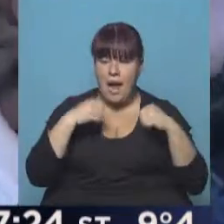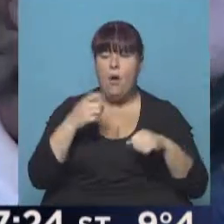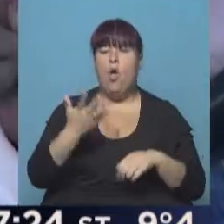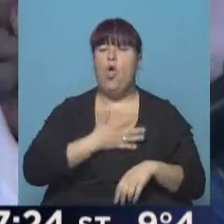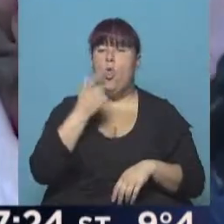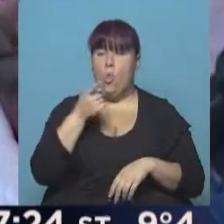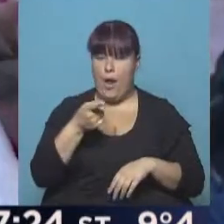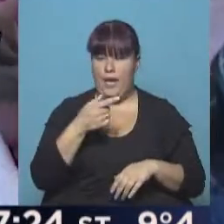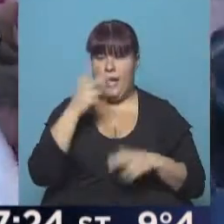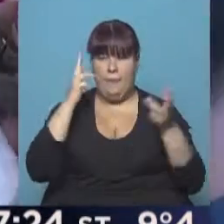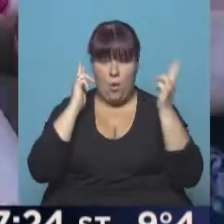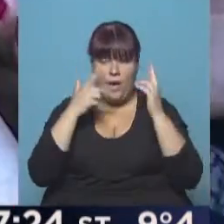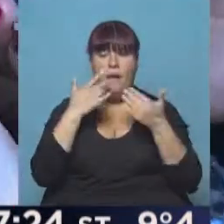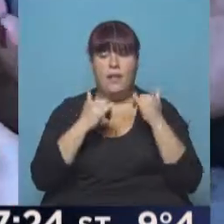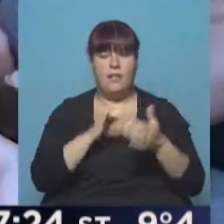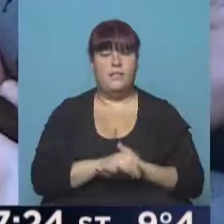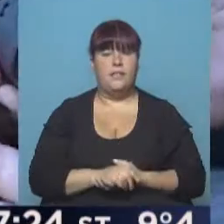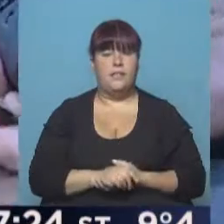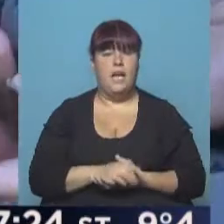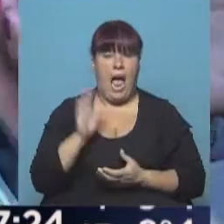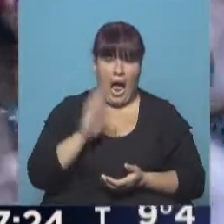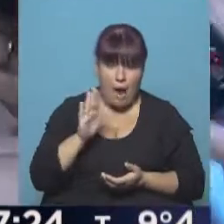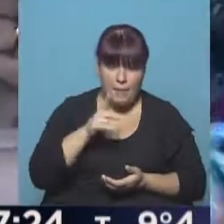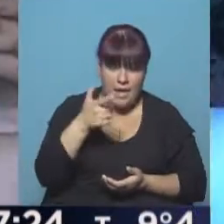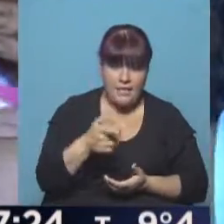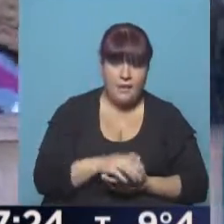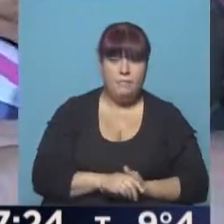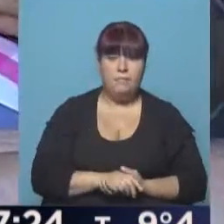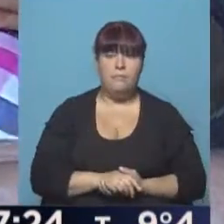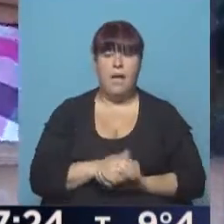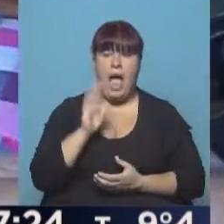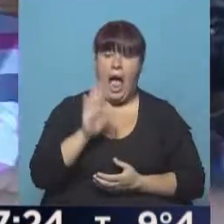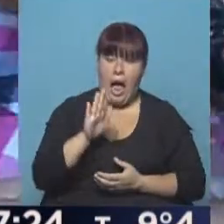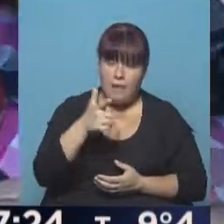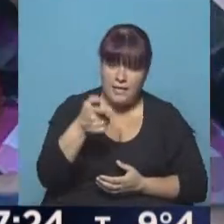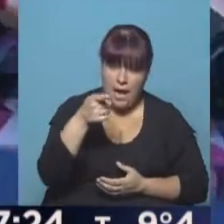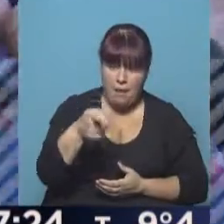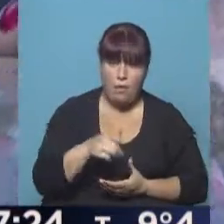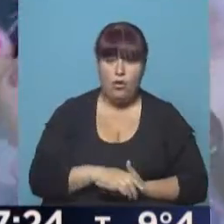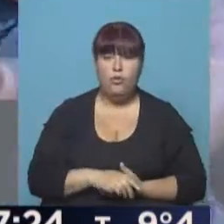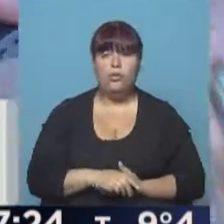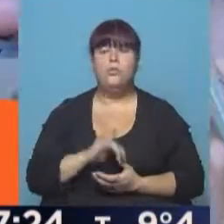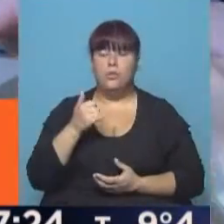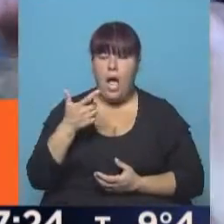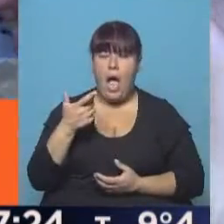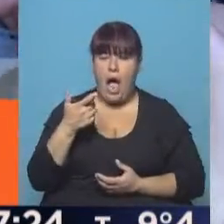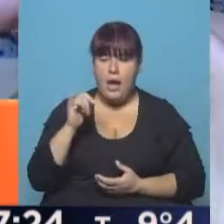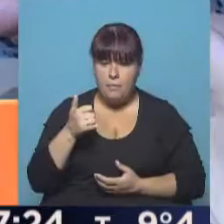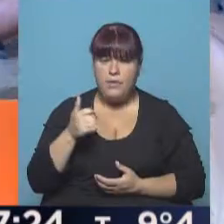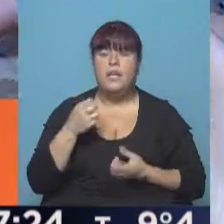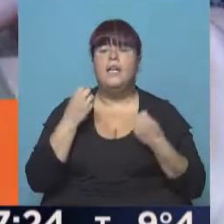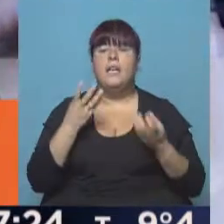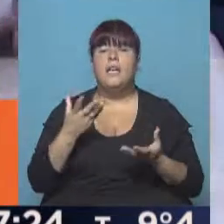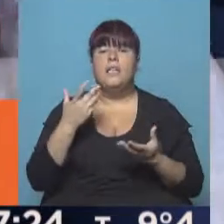la dueña de la peluquería, la escuchamos. ¿La amenazaron con un arma? Deme. ¿La amenazaron con un arma usted? Con armas, sí. ¿Cómo